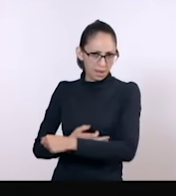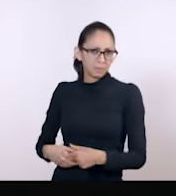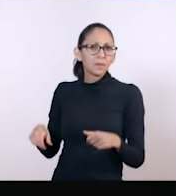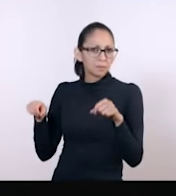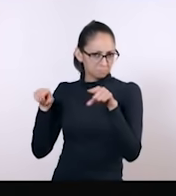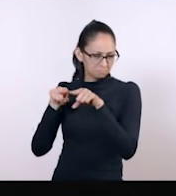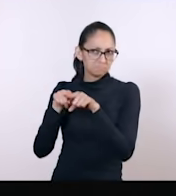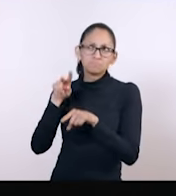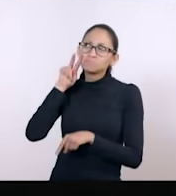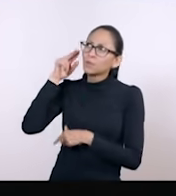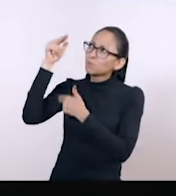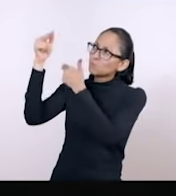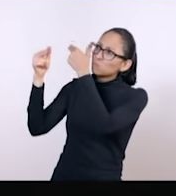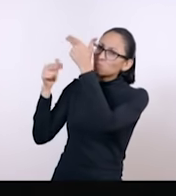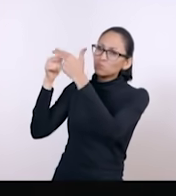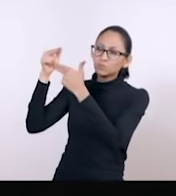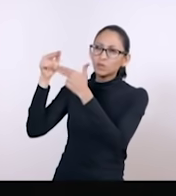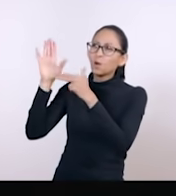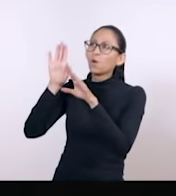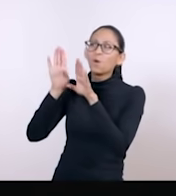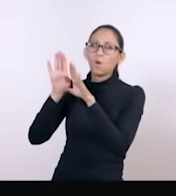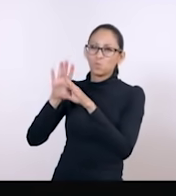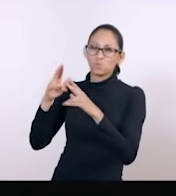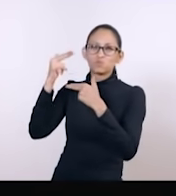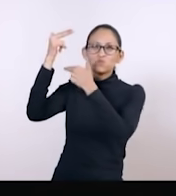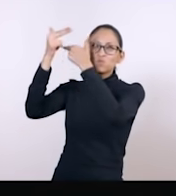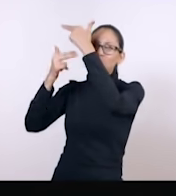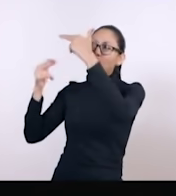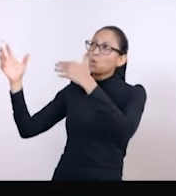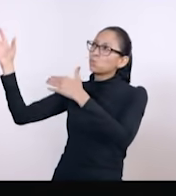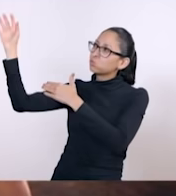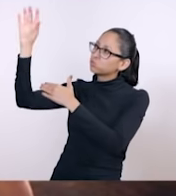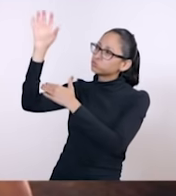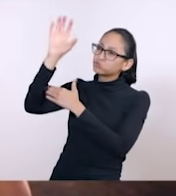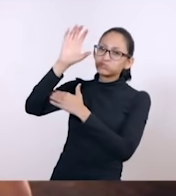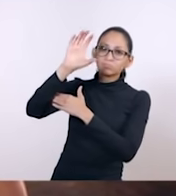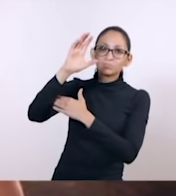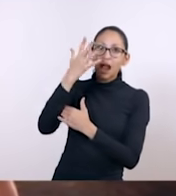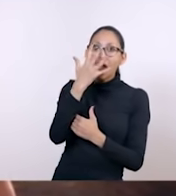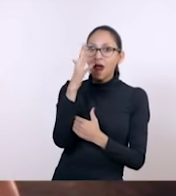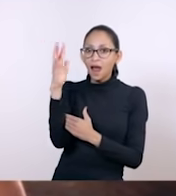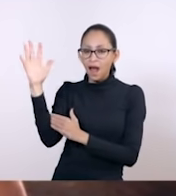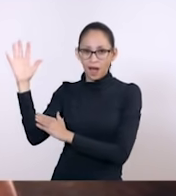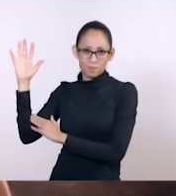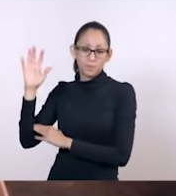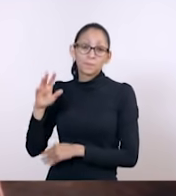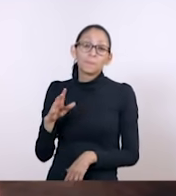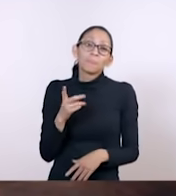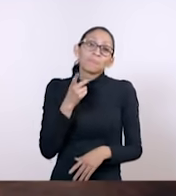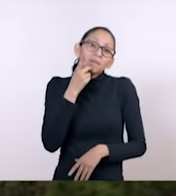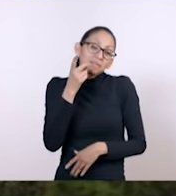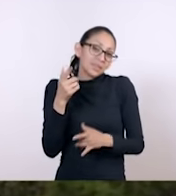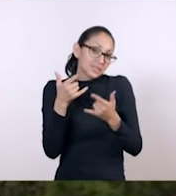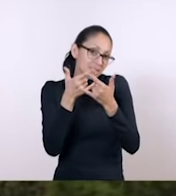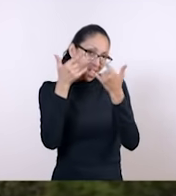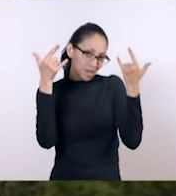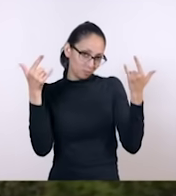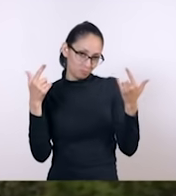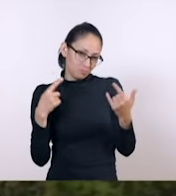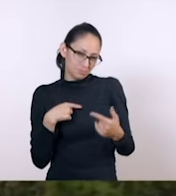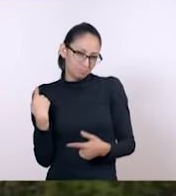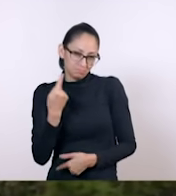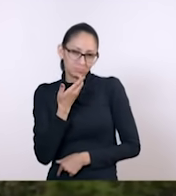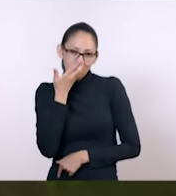tarde. ¿Cómo van cubriendo los árboles? Dice una leyenda nuestra que las